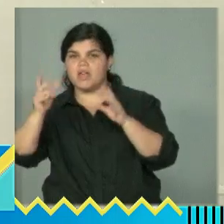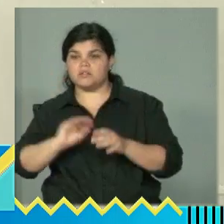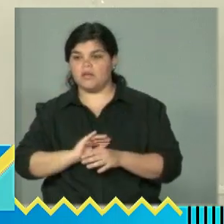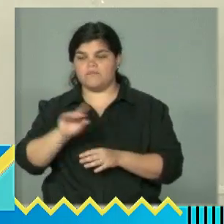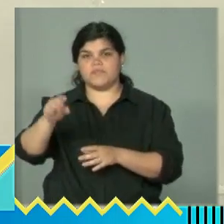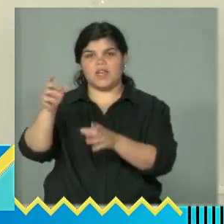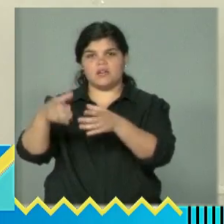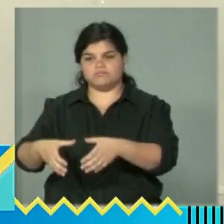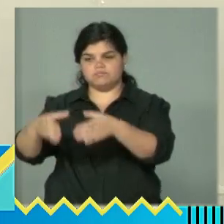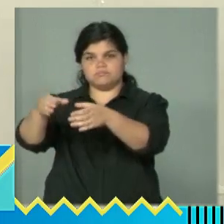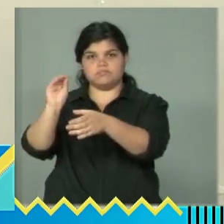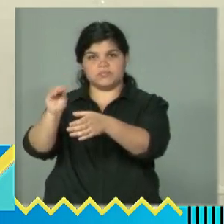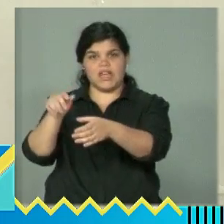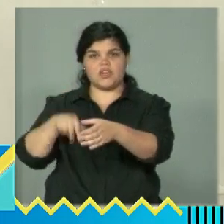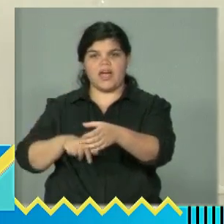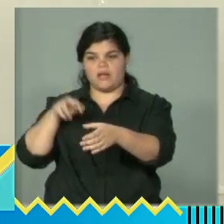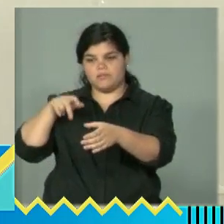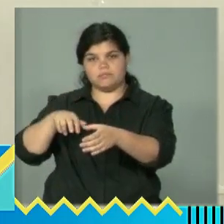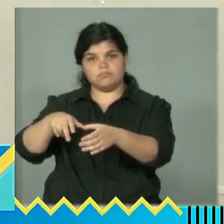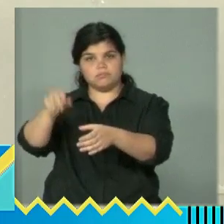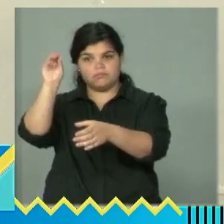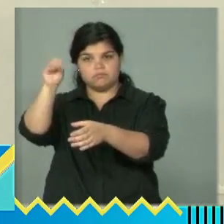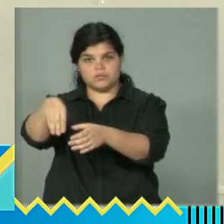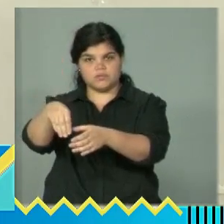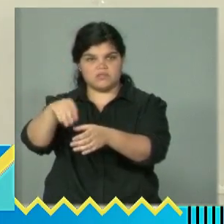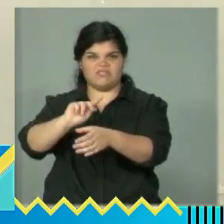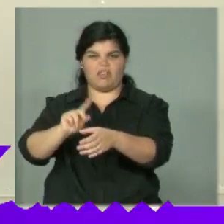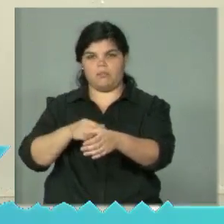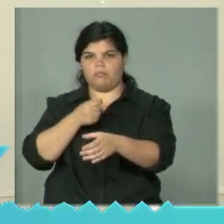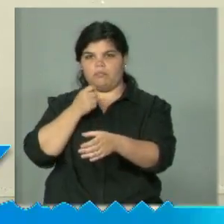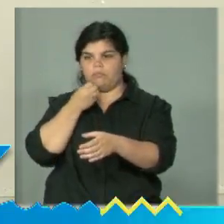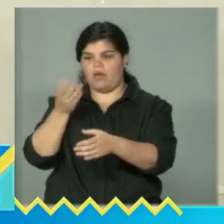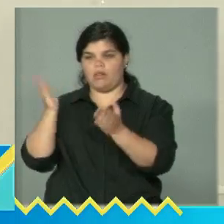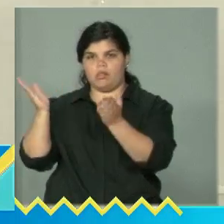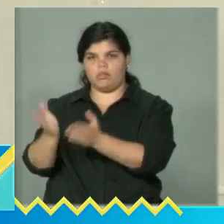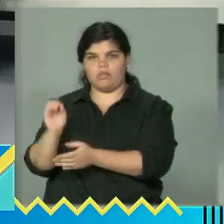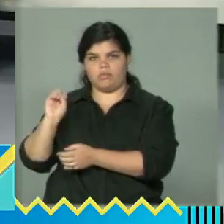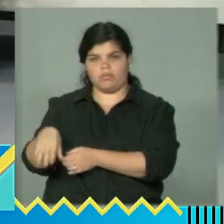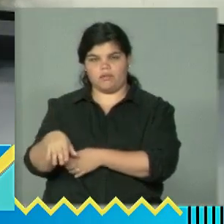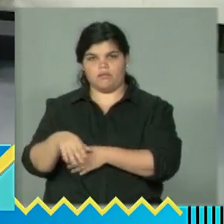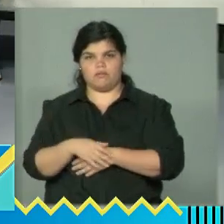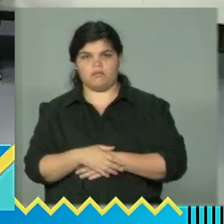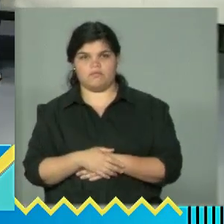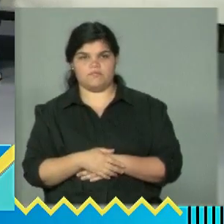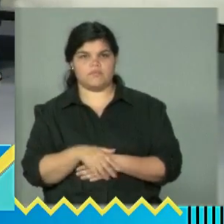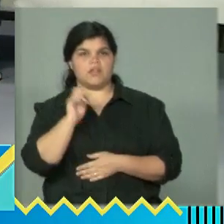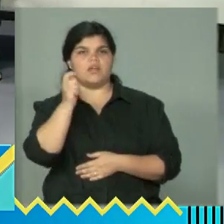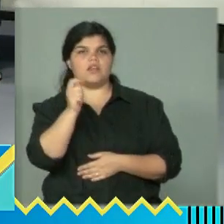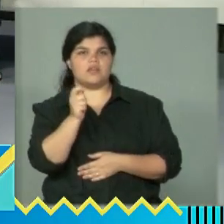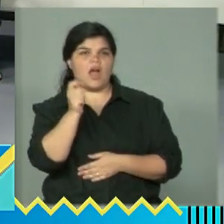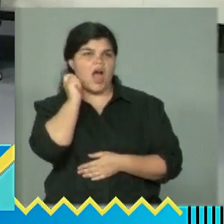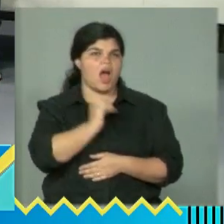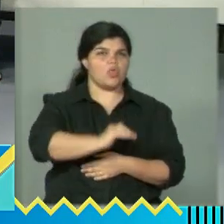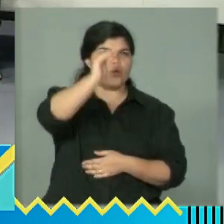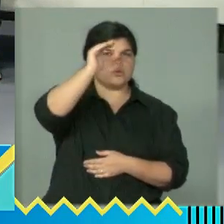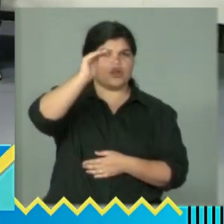de basura que está a 10 pasos y tirar la basura y la tirar a la acequia. Bien, ¿y quiénes son los que más basura generan, los niños o los